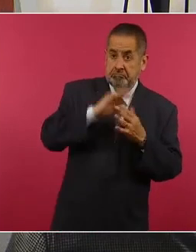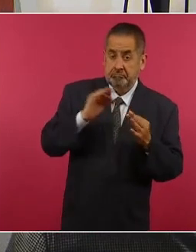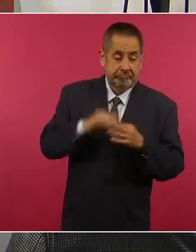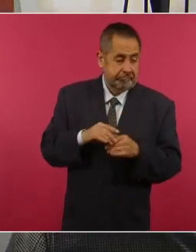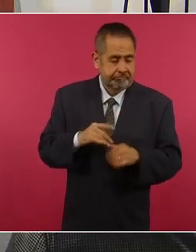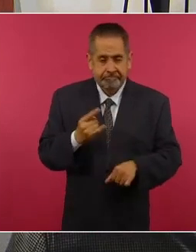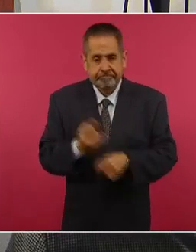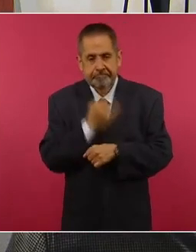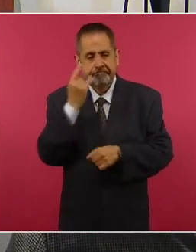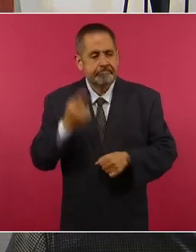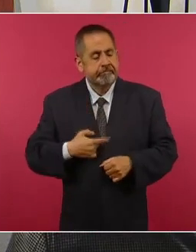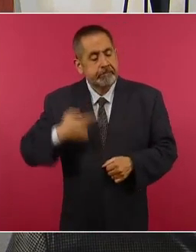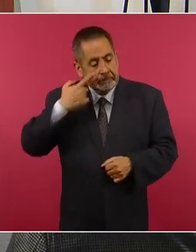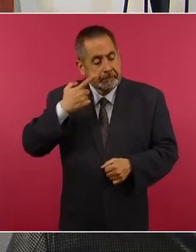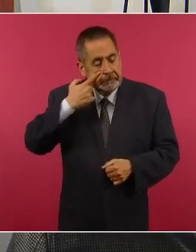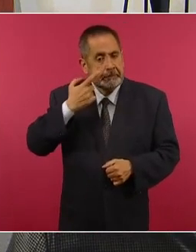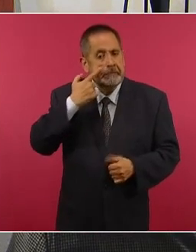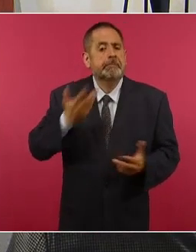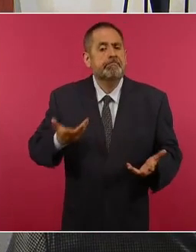A ver,